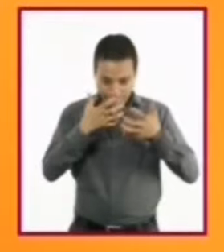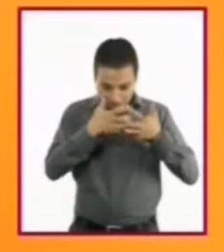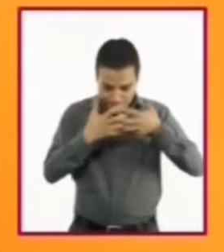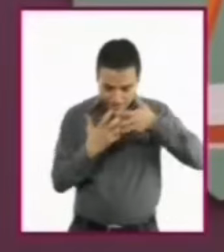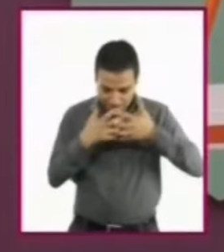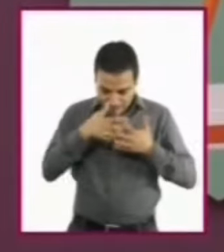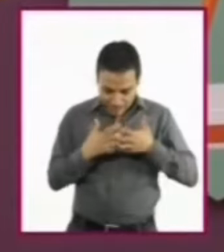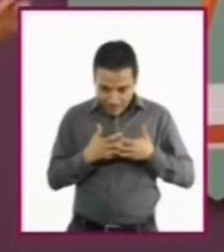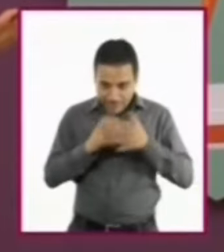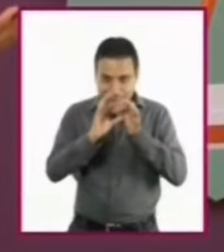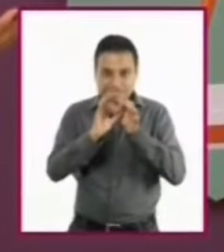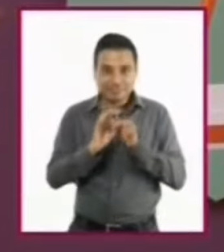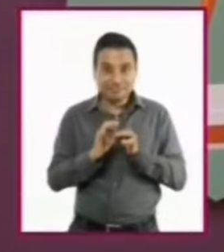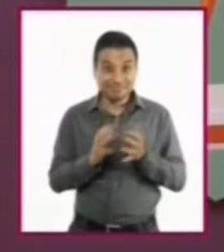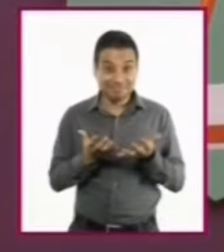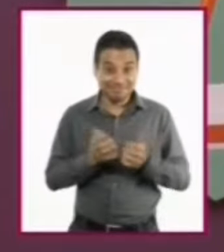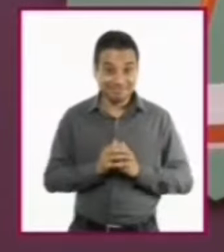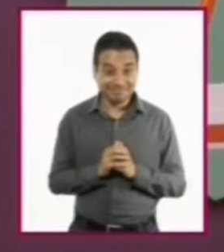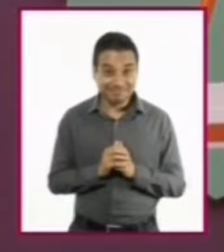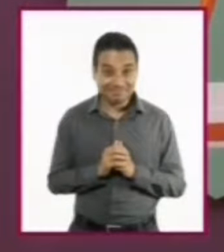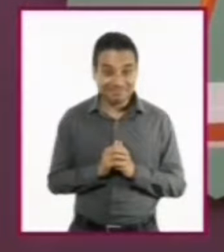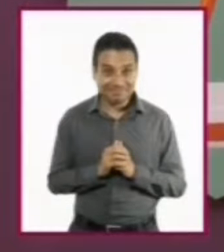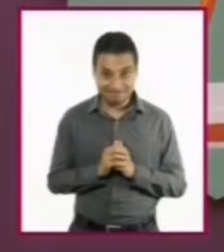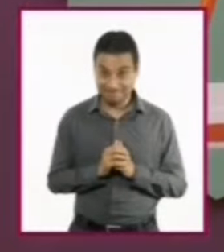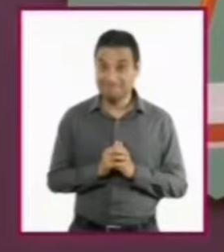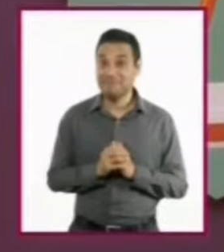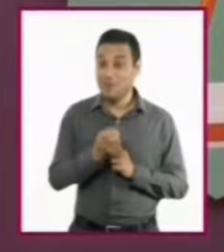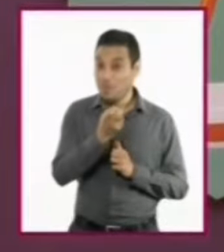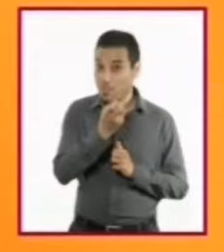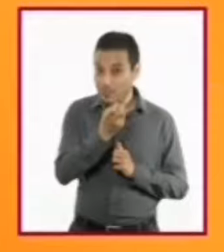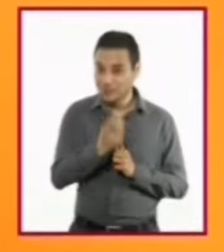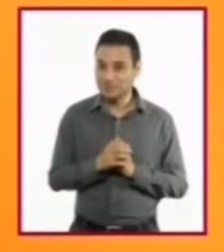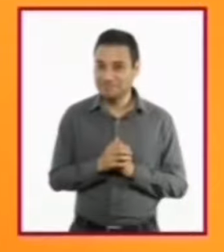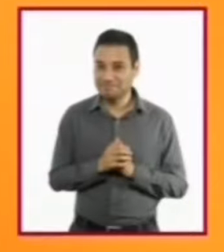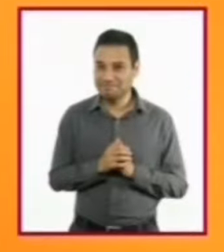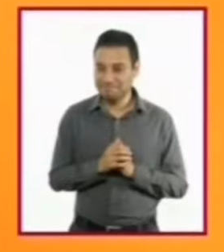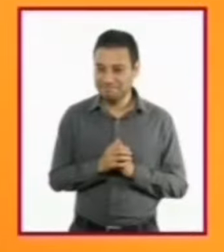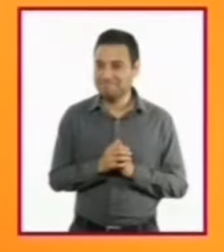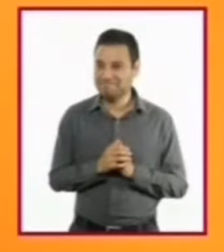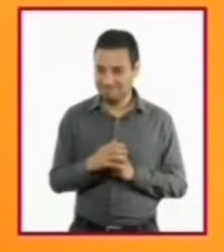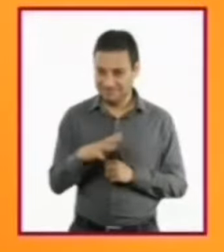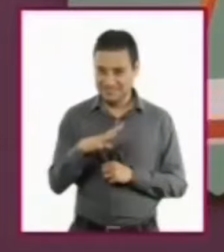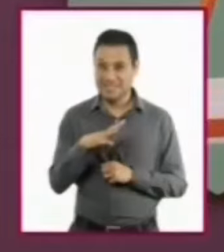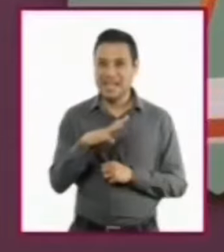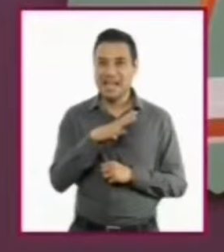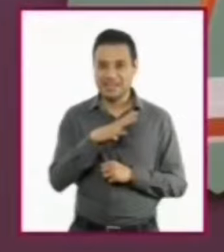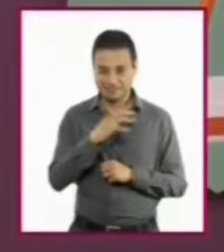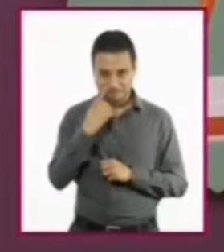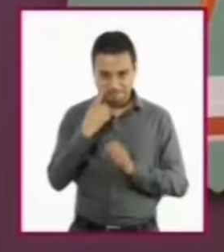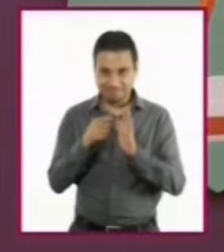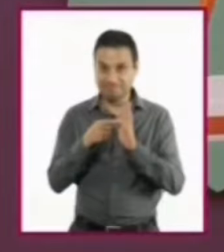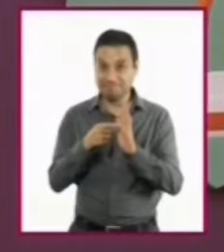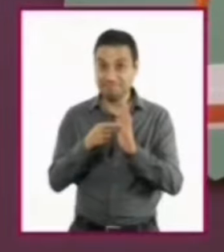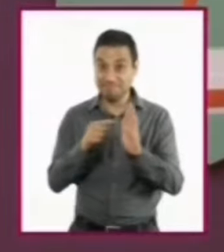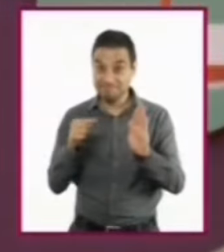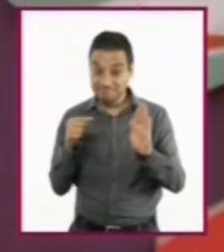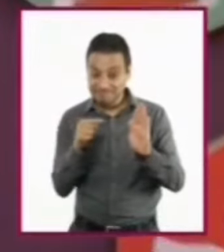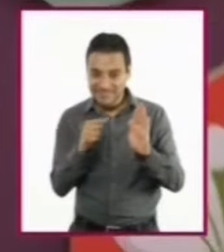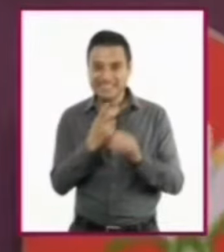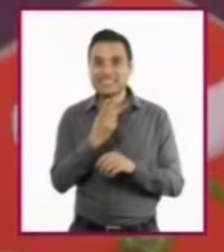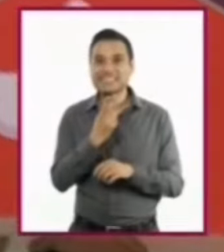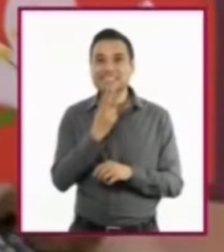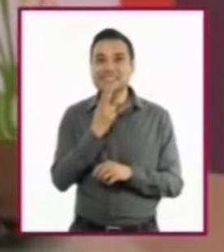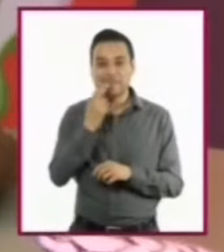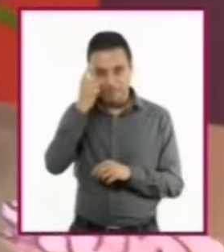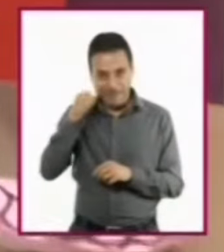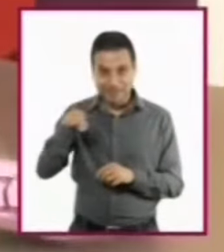humano. Así es, maestro. Por eso, tengo aquí estos modelos, pues serán de utilidad para